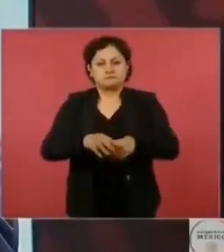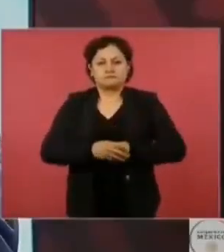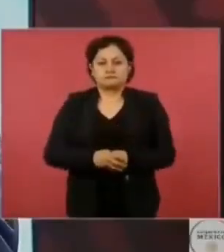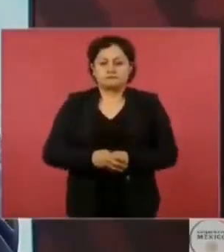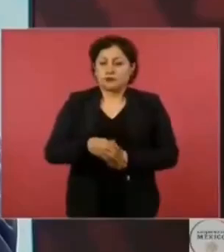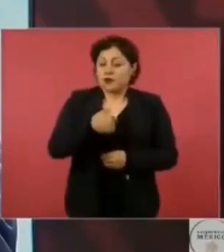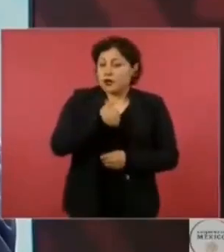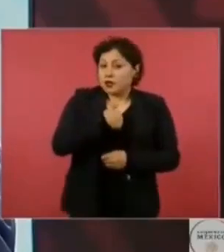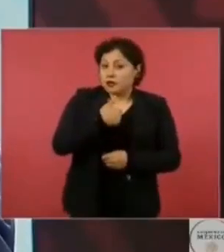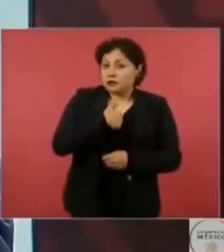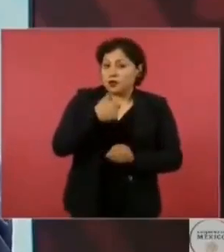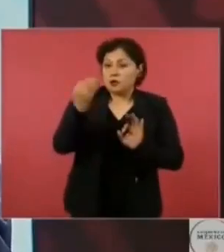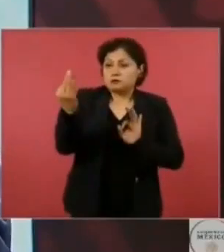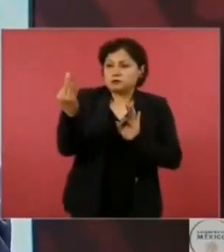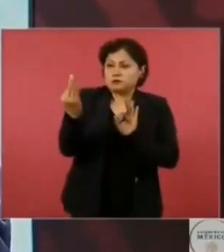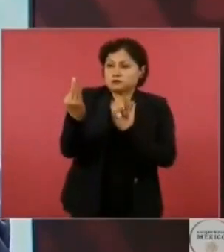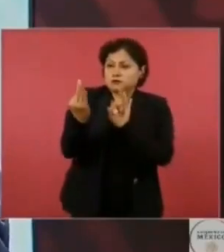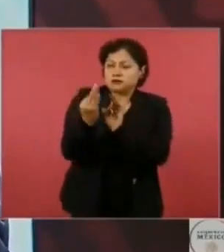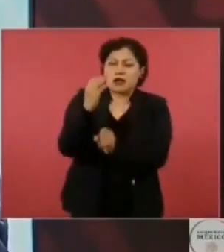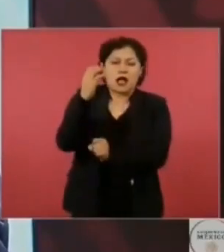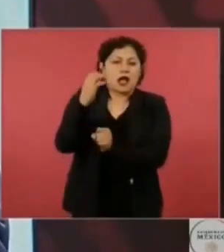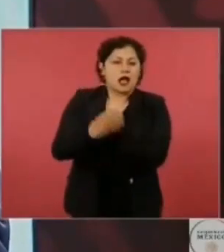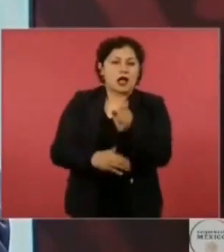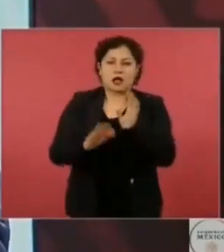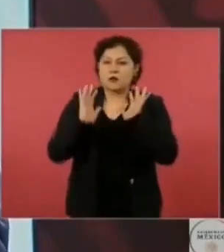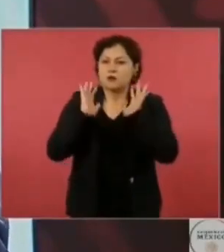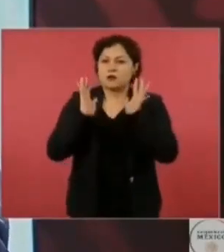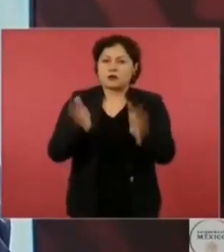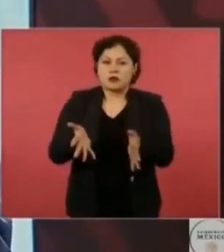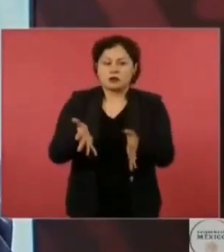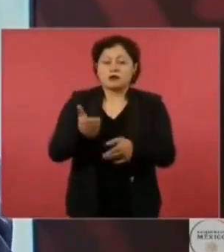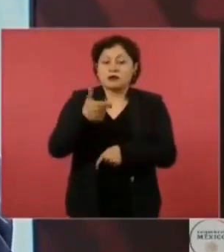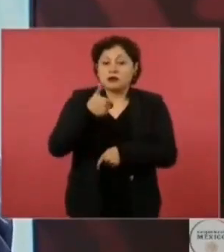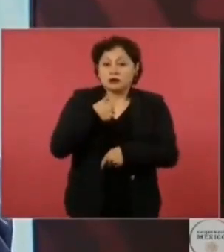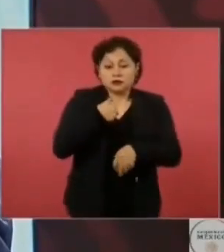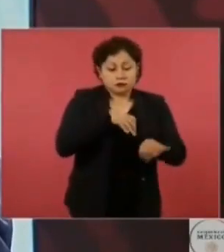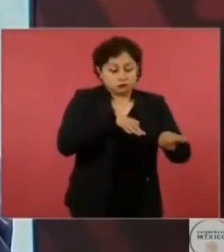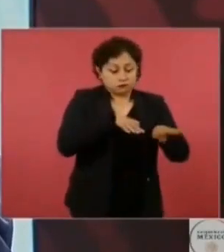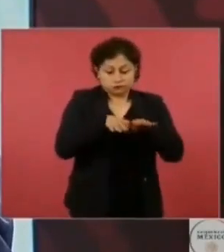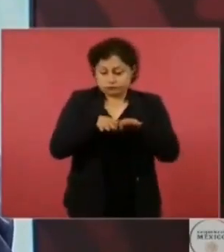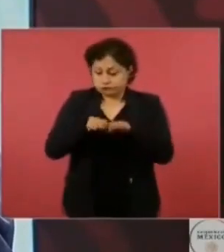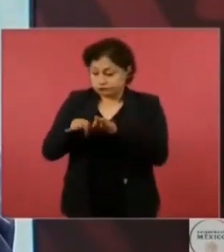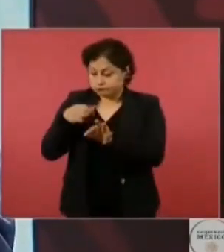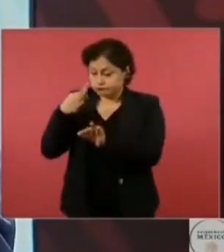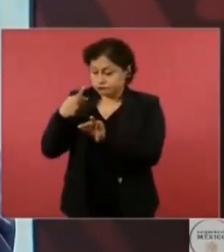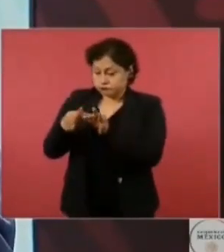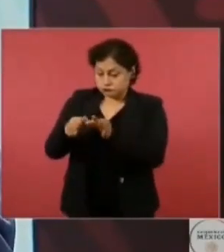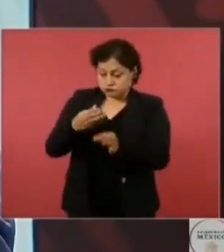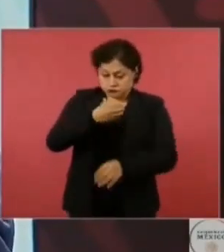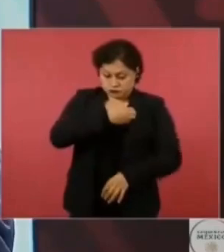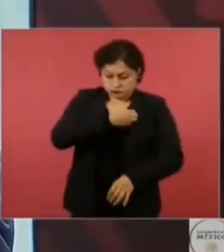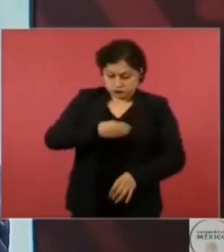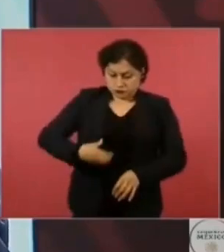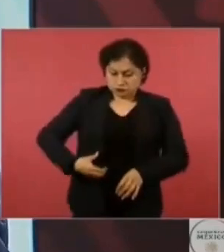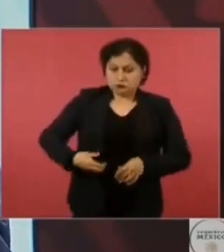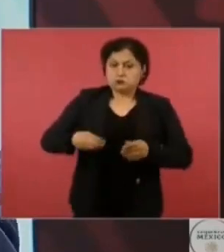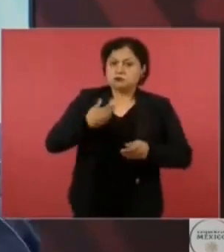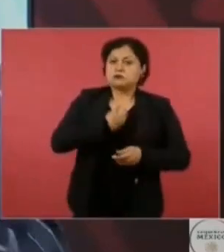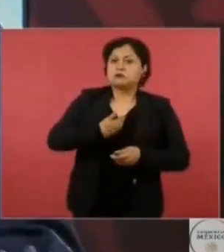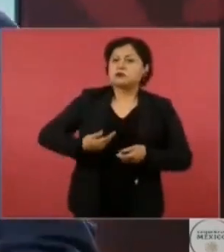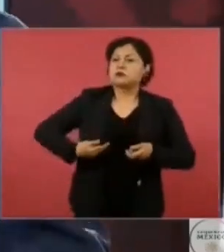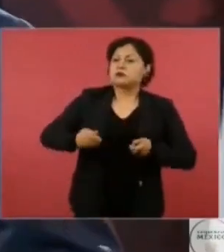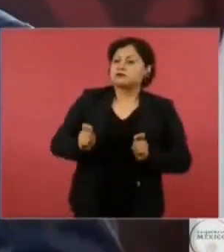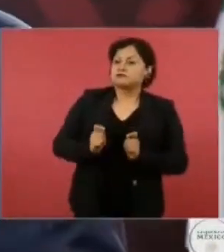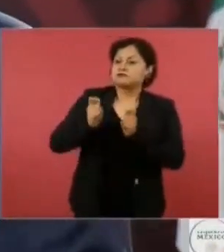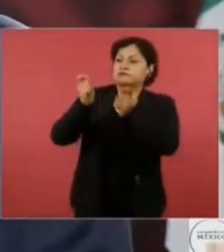presidente Andrés Manuel López Obrador con una serie de mentiras, con una serie de triquiñuelas, diciendo que es narcopresidente,